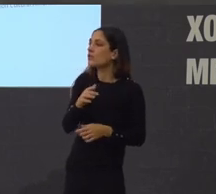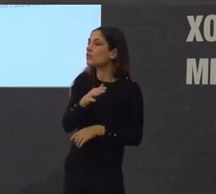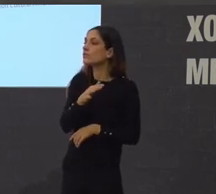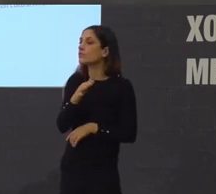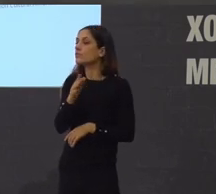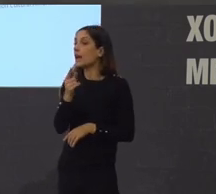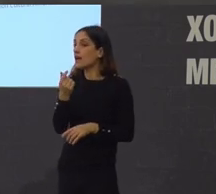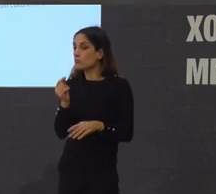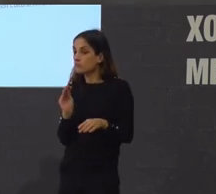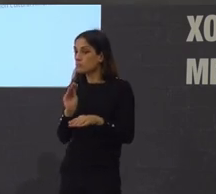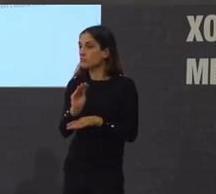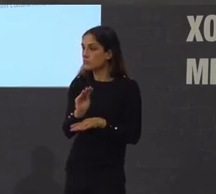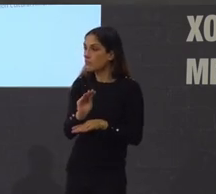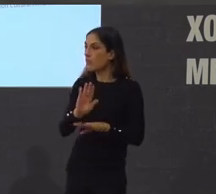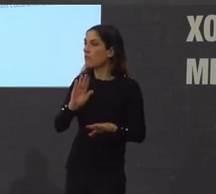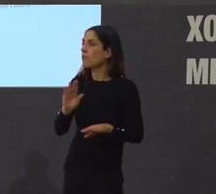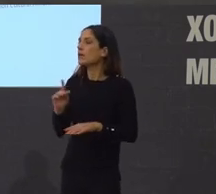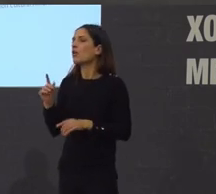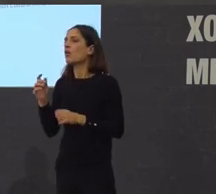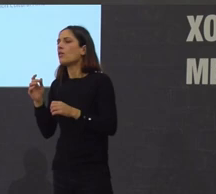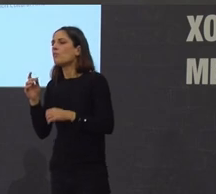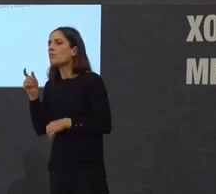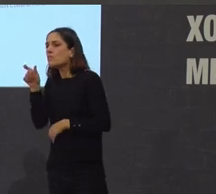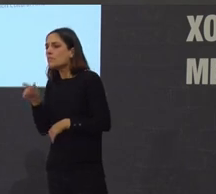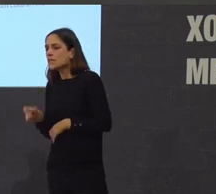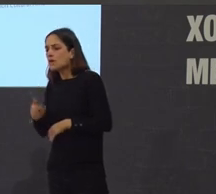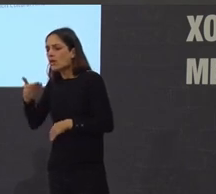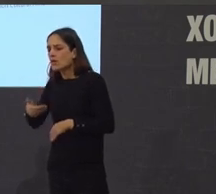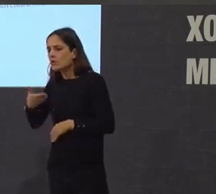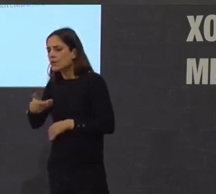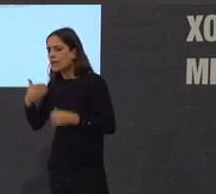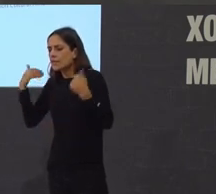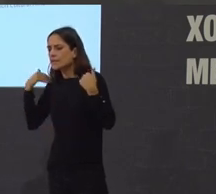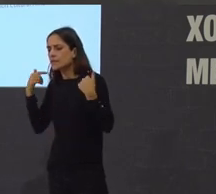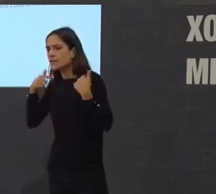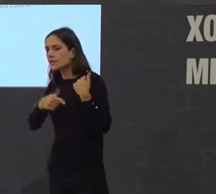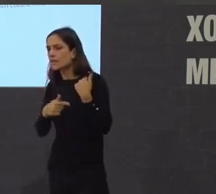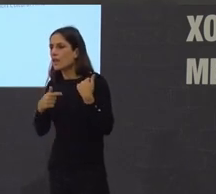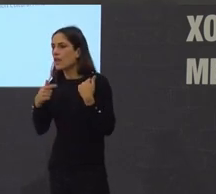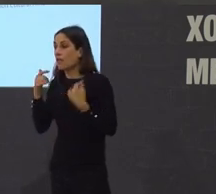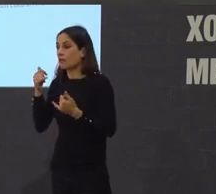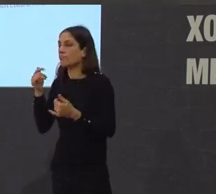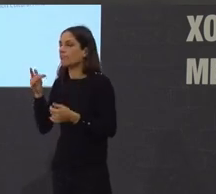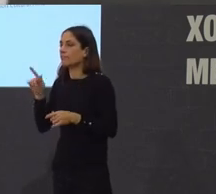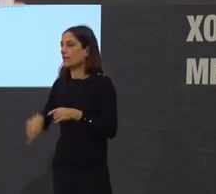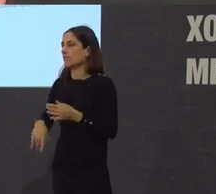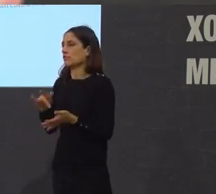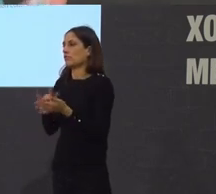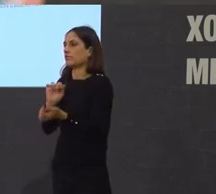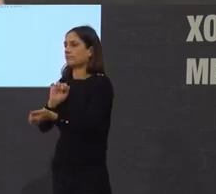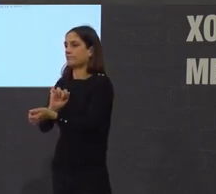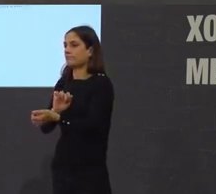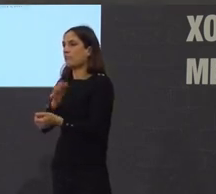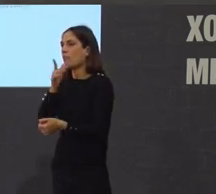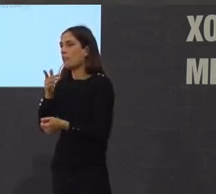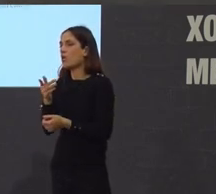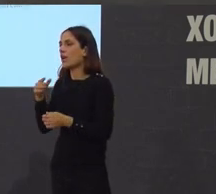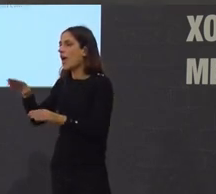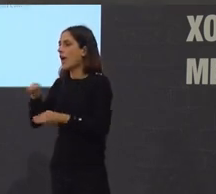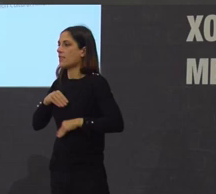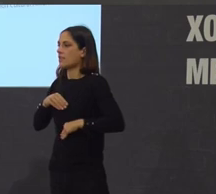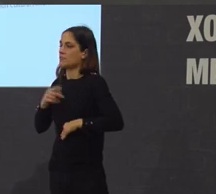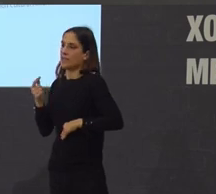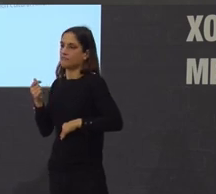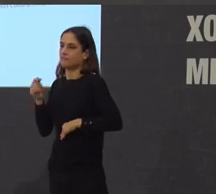su cobro pues deteniendo a 140 por aceptar sobornos para arreglar las comisiones que tenían que pagar